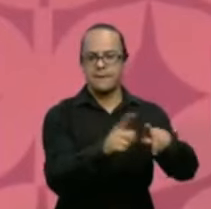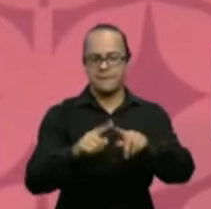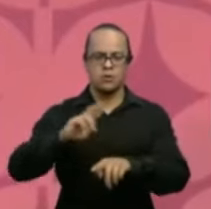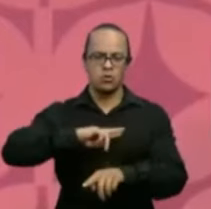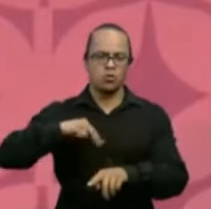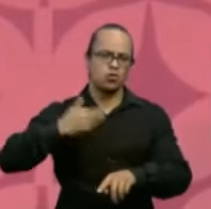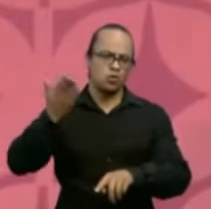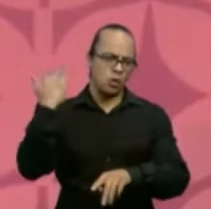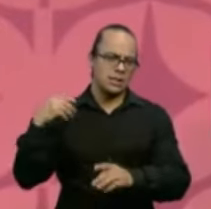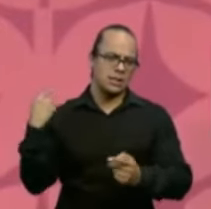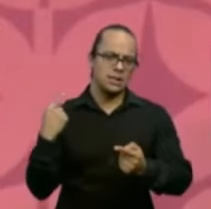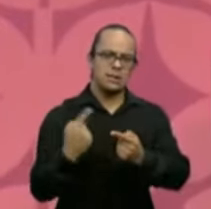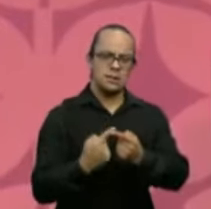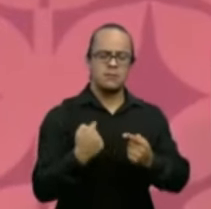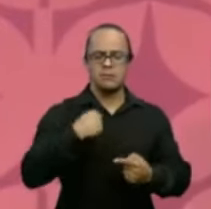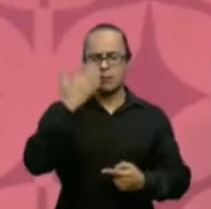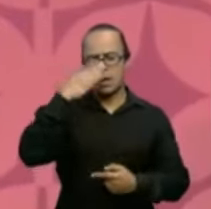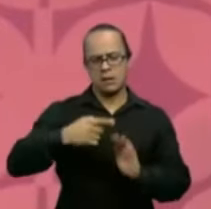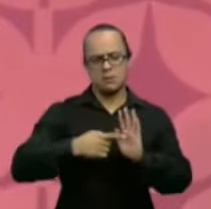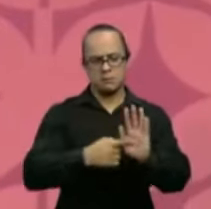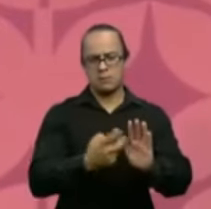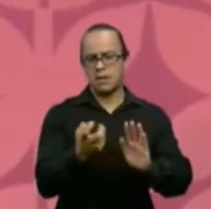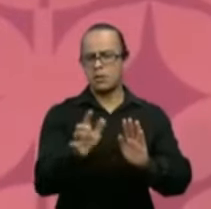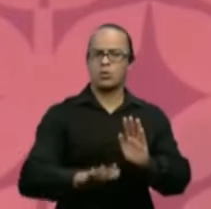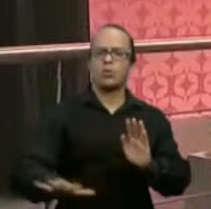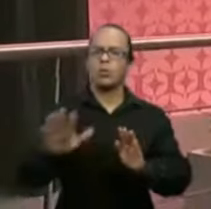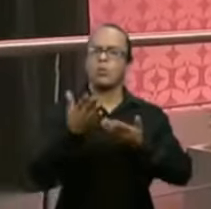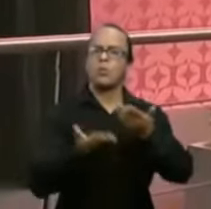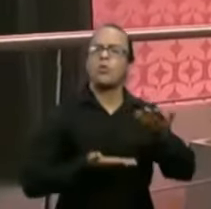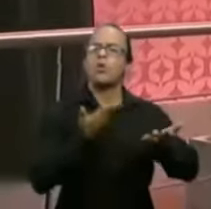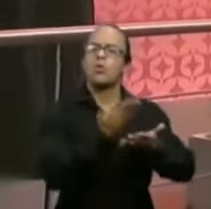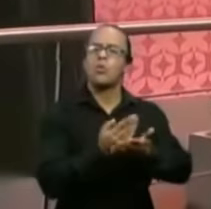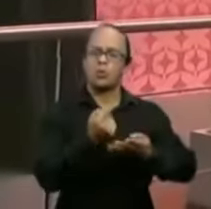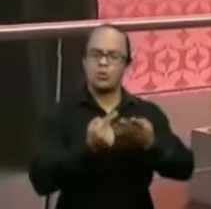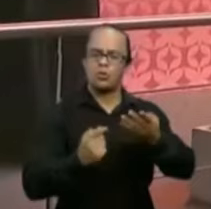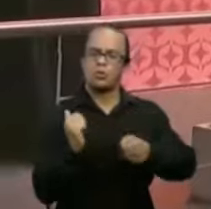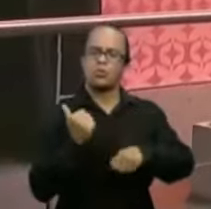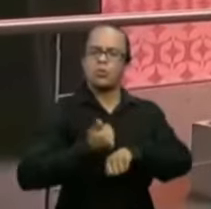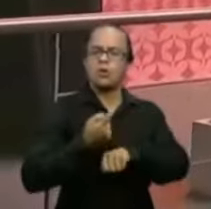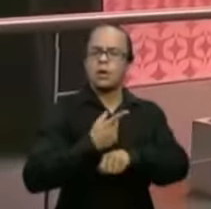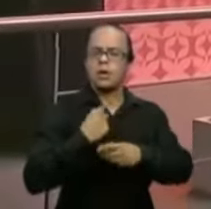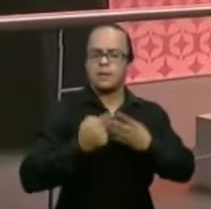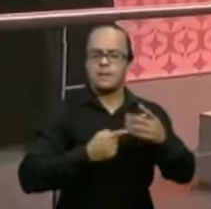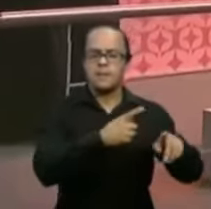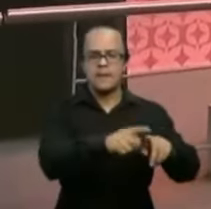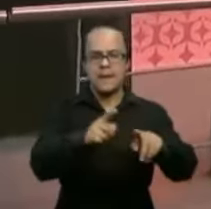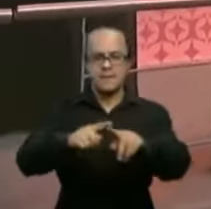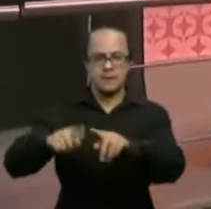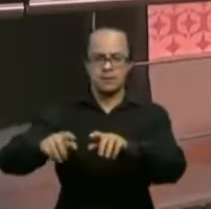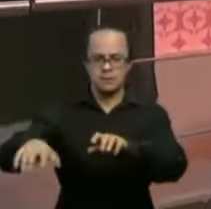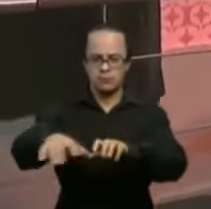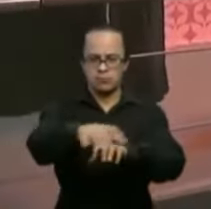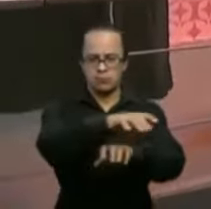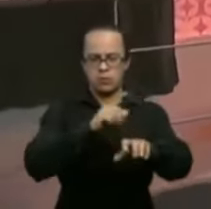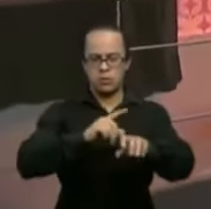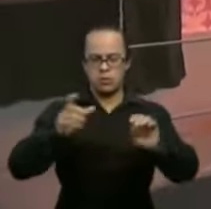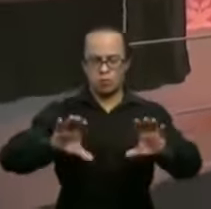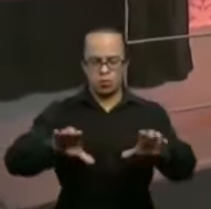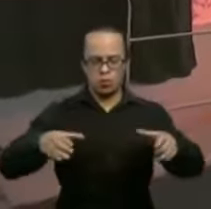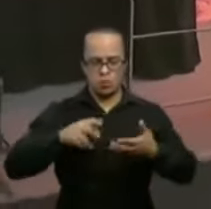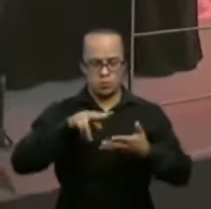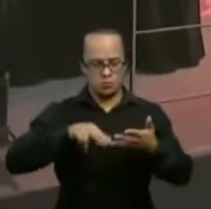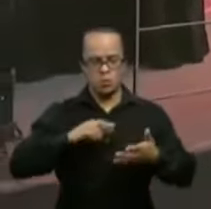campaña. Quiero decirles que muchas de las propuestas que nos presentaron en las diferentes áreas se tomaron en